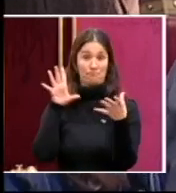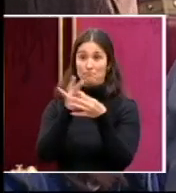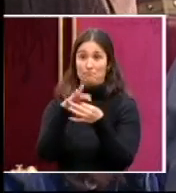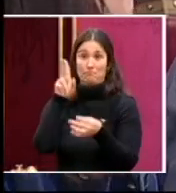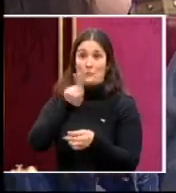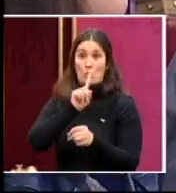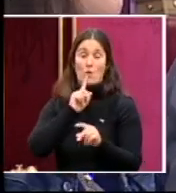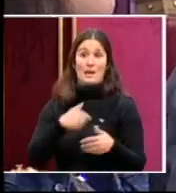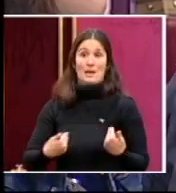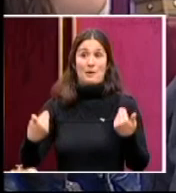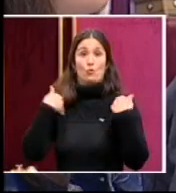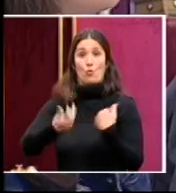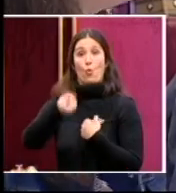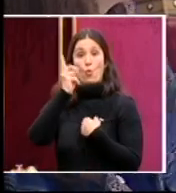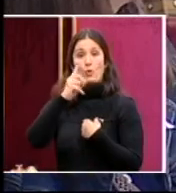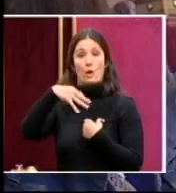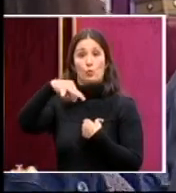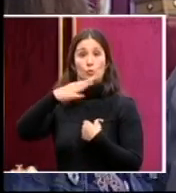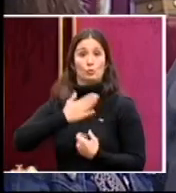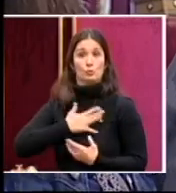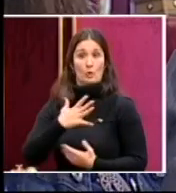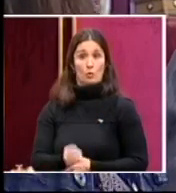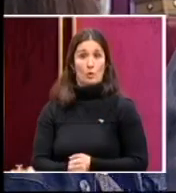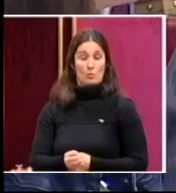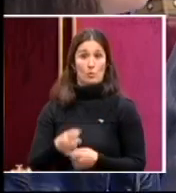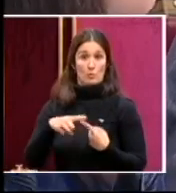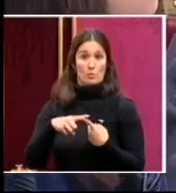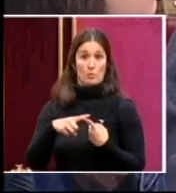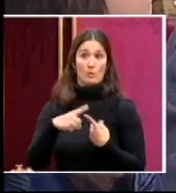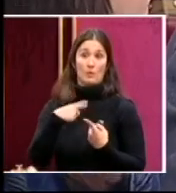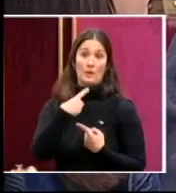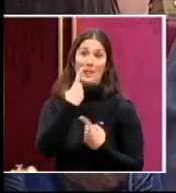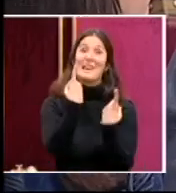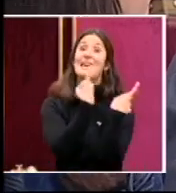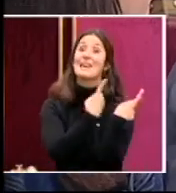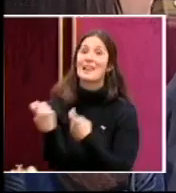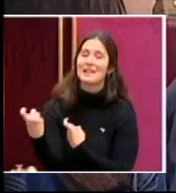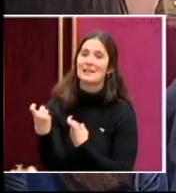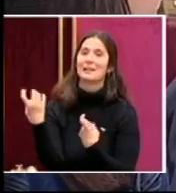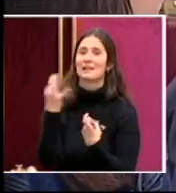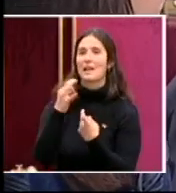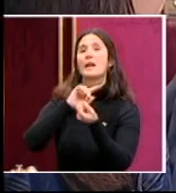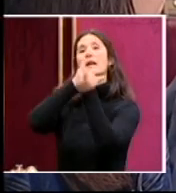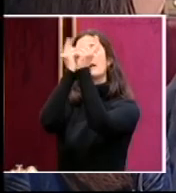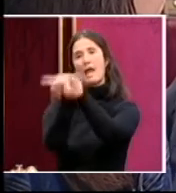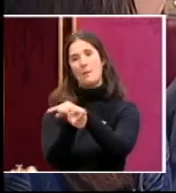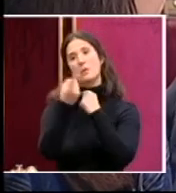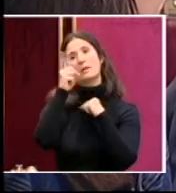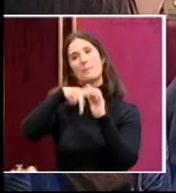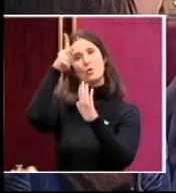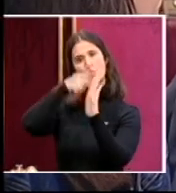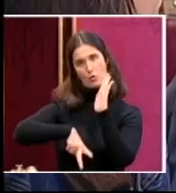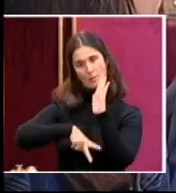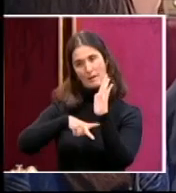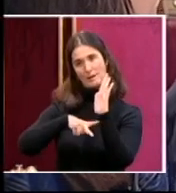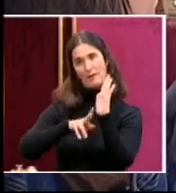son responsabilidad única y exclusivamente de este ayuntamiento. Es decir, necesitamos que haya cambios también normativos